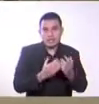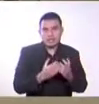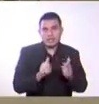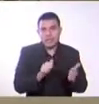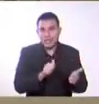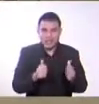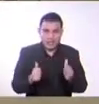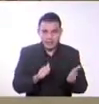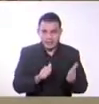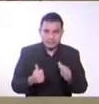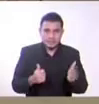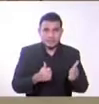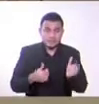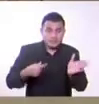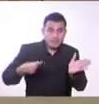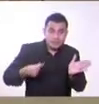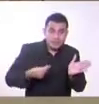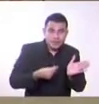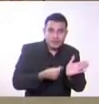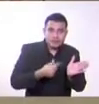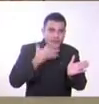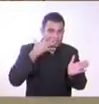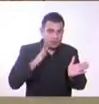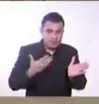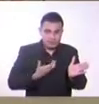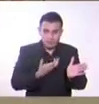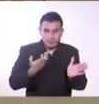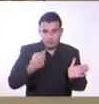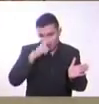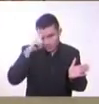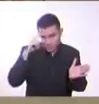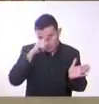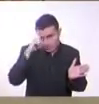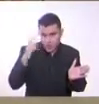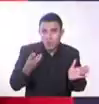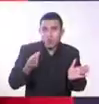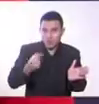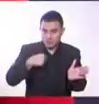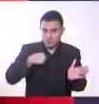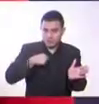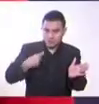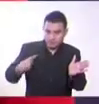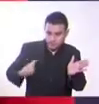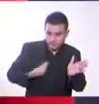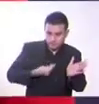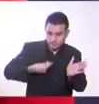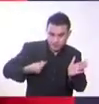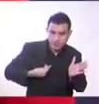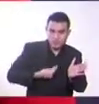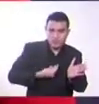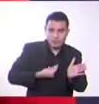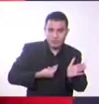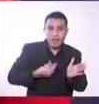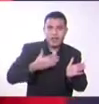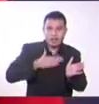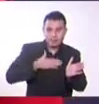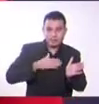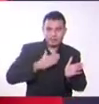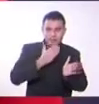dependiendo del ingreso, en el caso de nosotros como trabajadores, de cuánto ganamos, así es la retención,